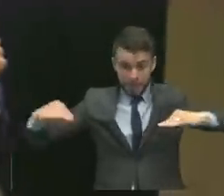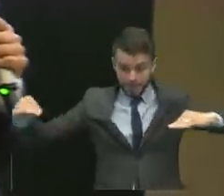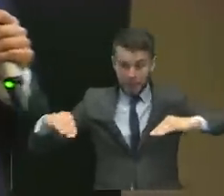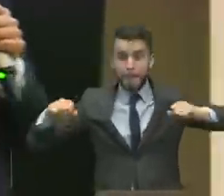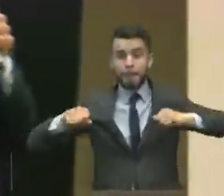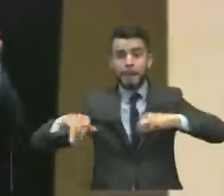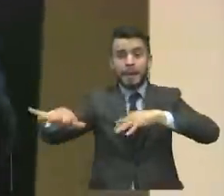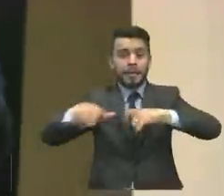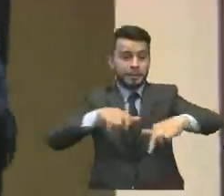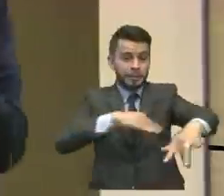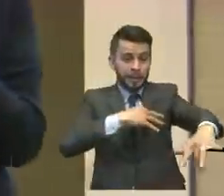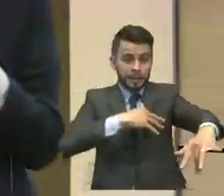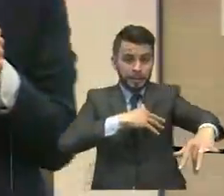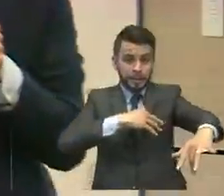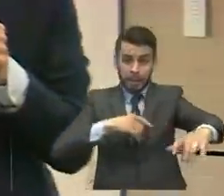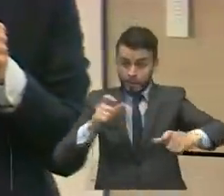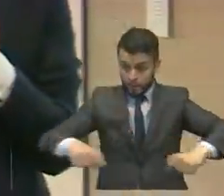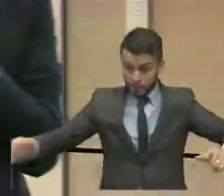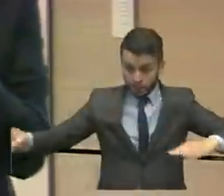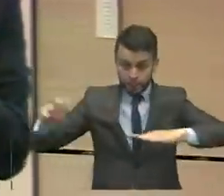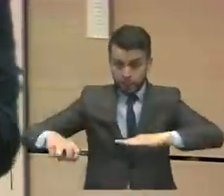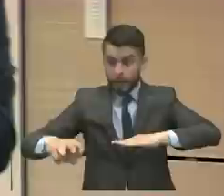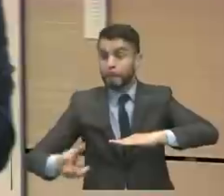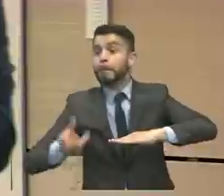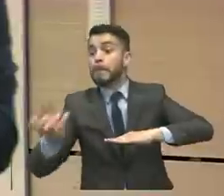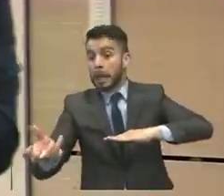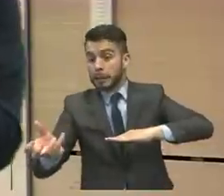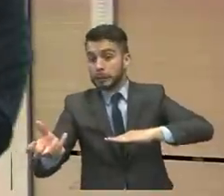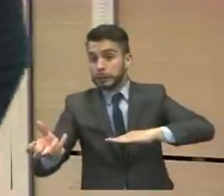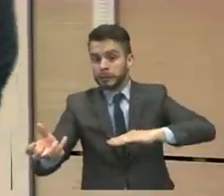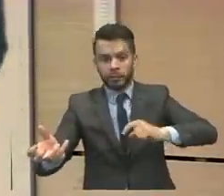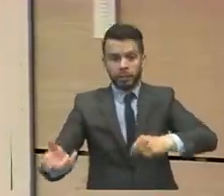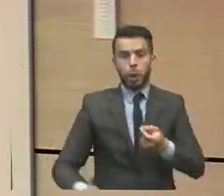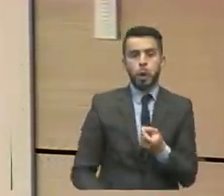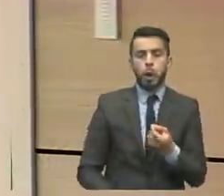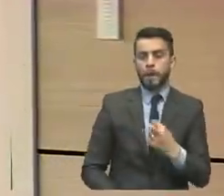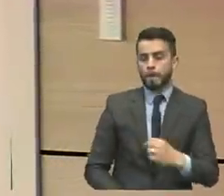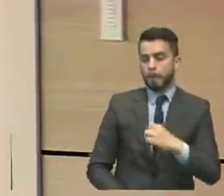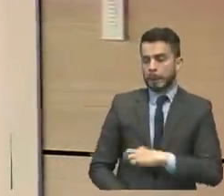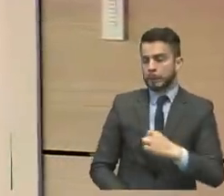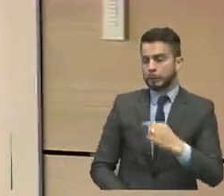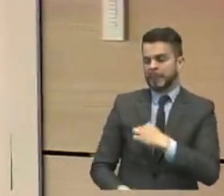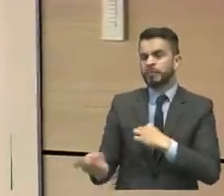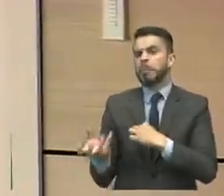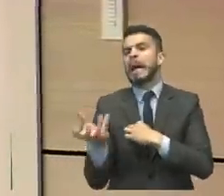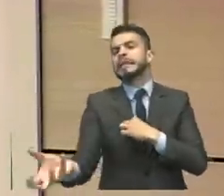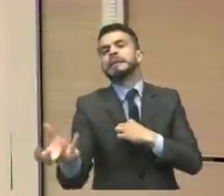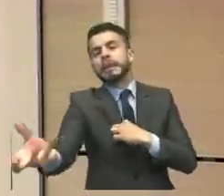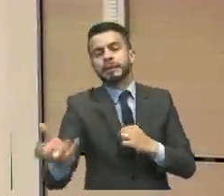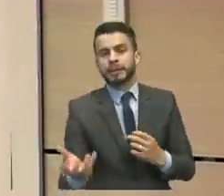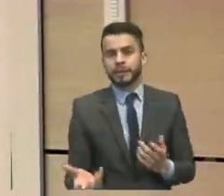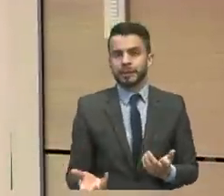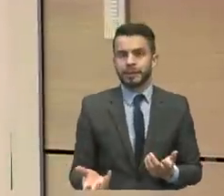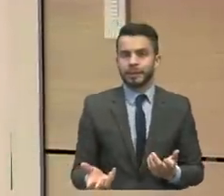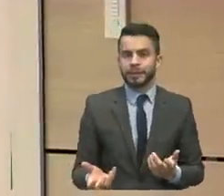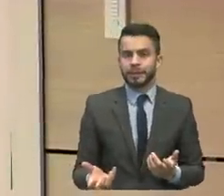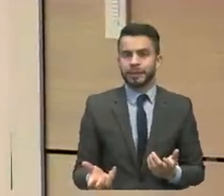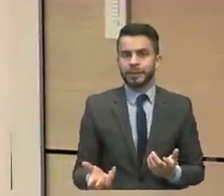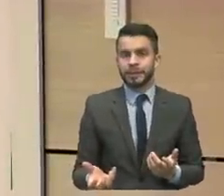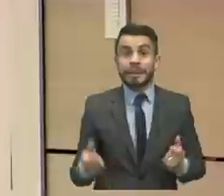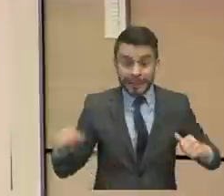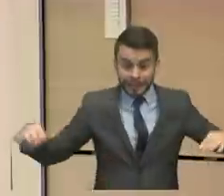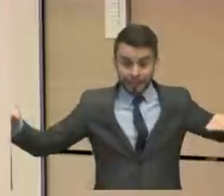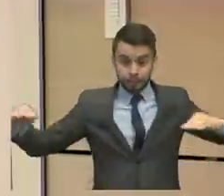los puntos del corredor se baja la misma cantidad de gente. Ese es un corredor intenso en dejar viajes y recogerlos en